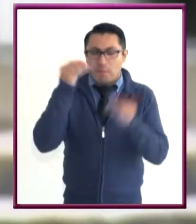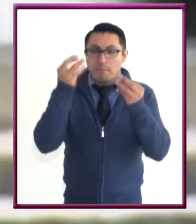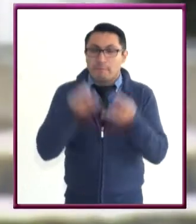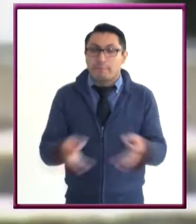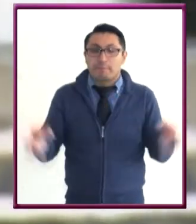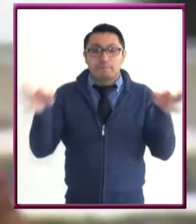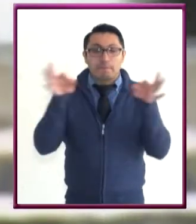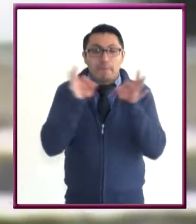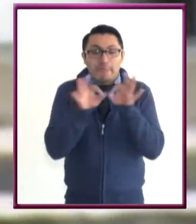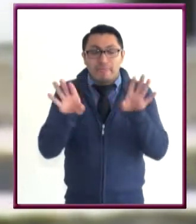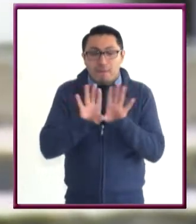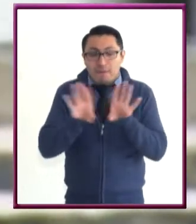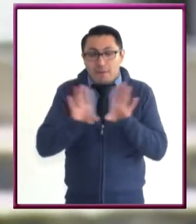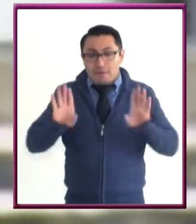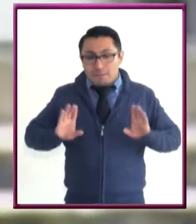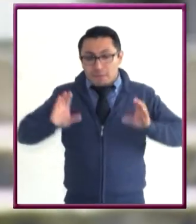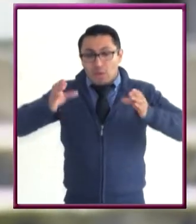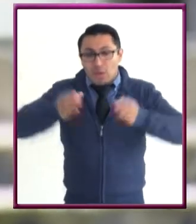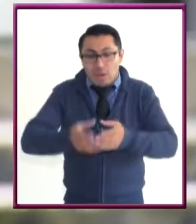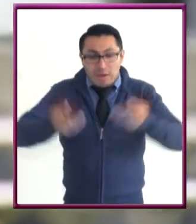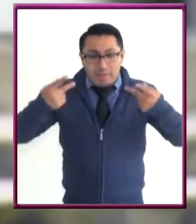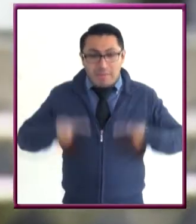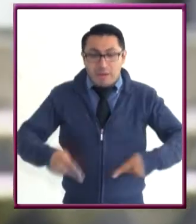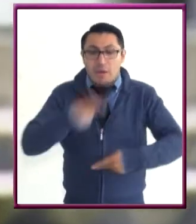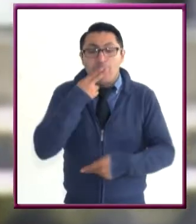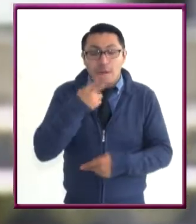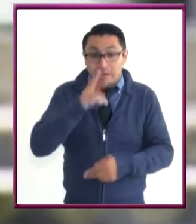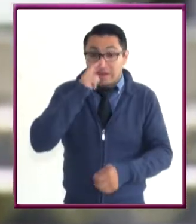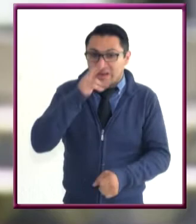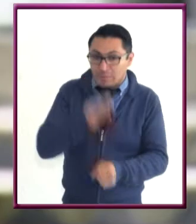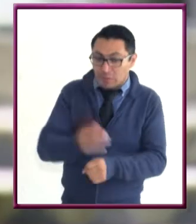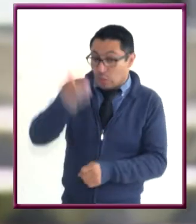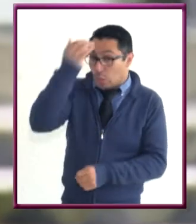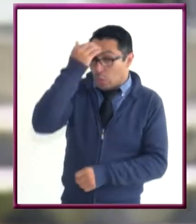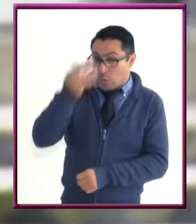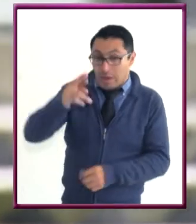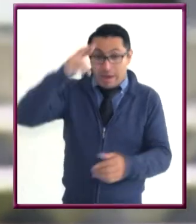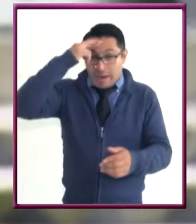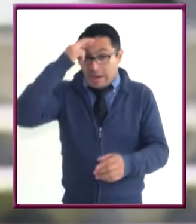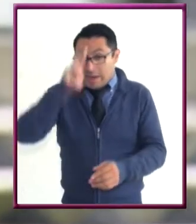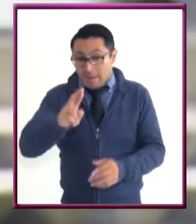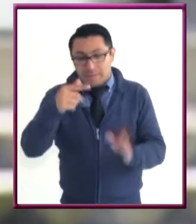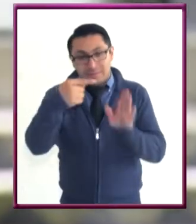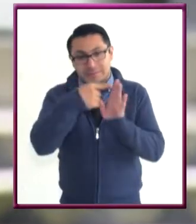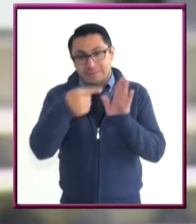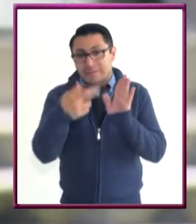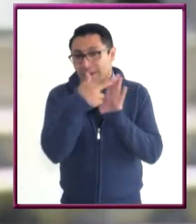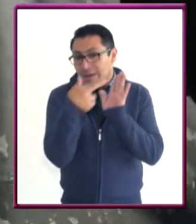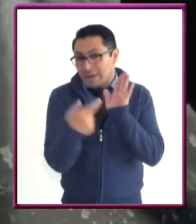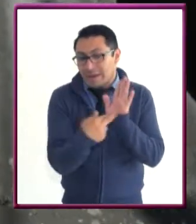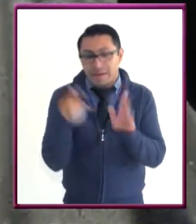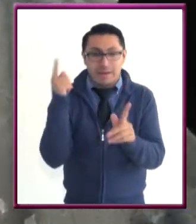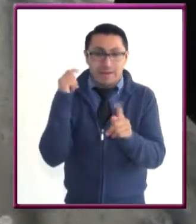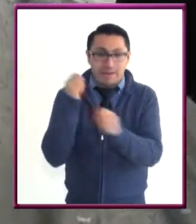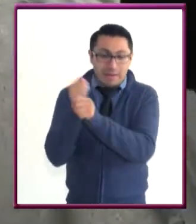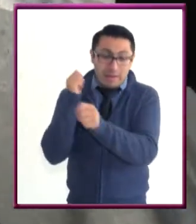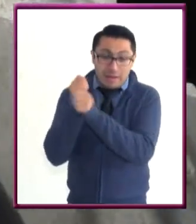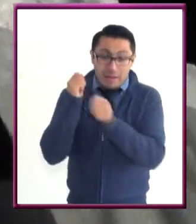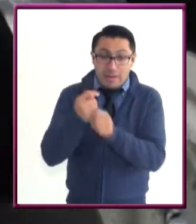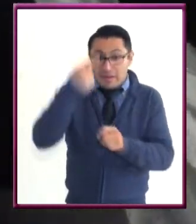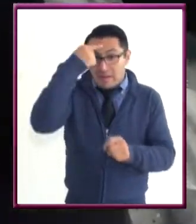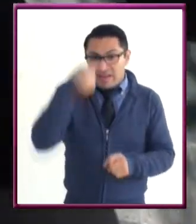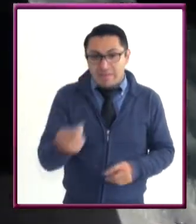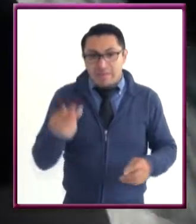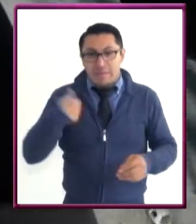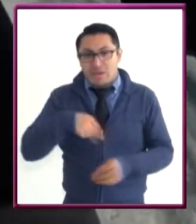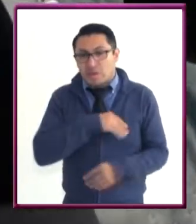muy importante formar una comunidad de usuarios responsables que conozcan y respeten el reglamento de tránsito para que cada vez